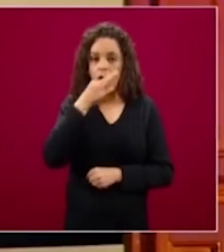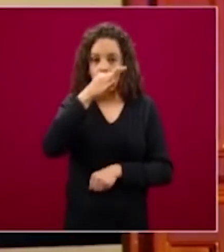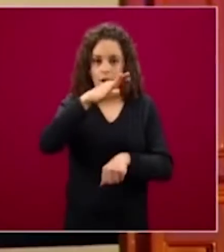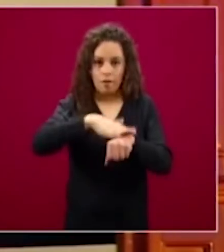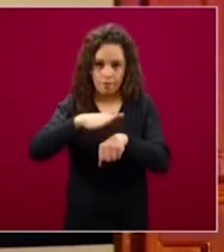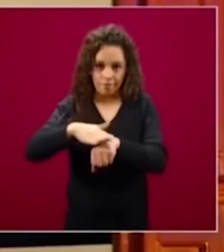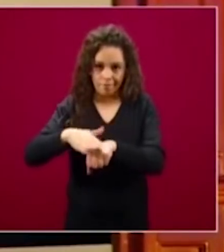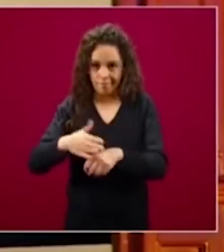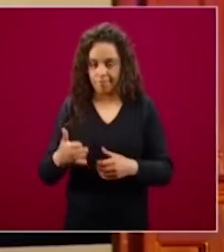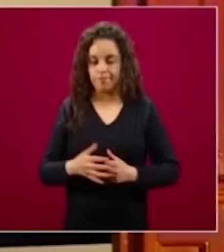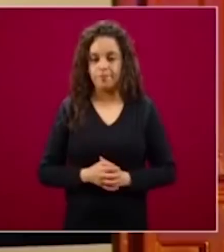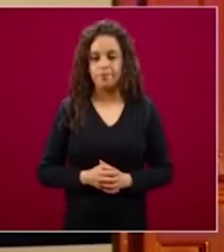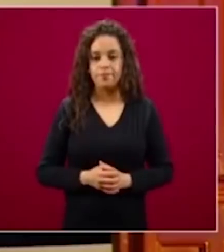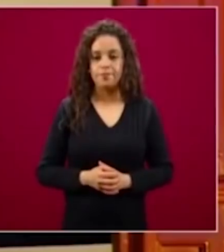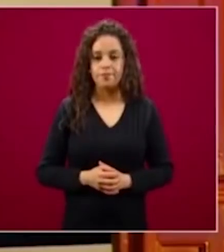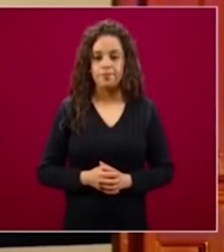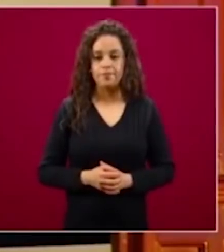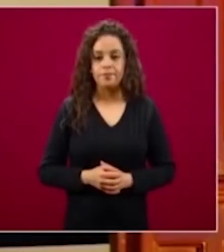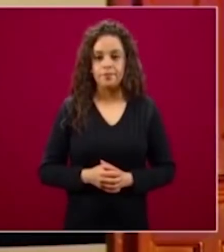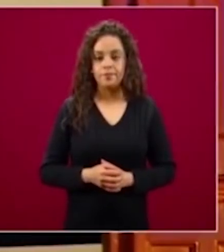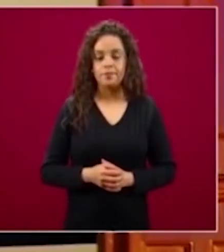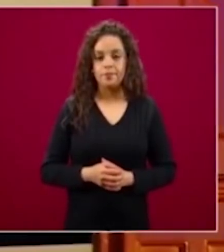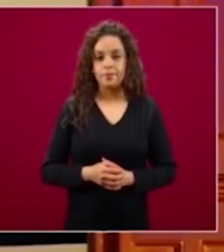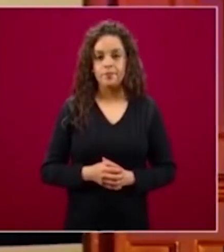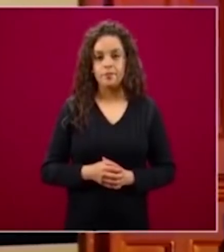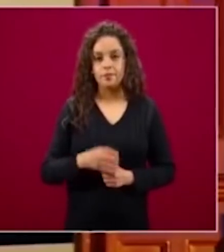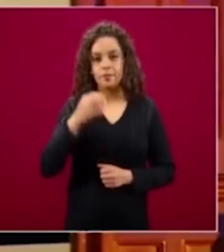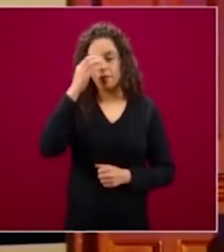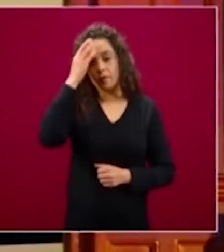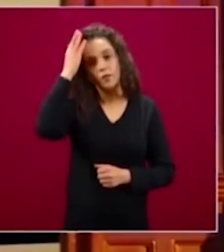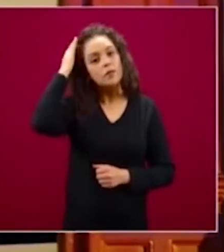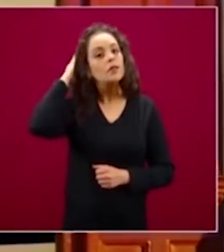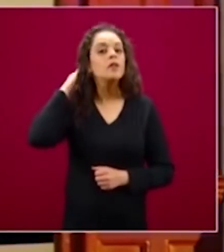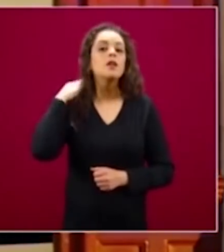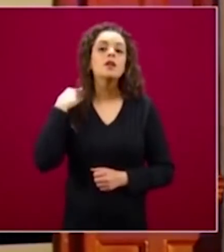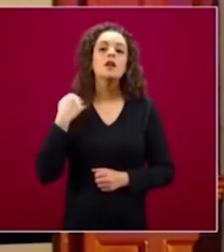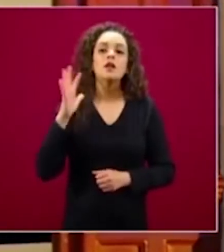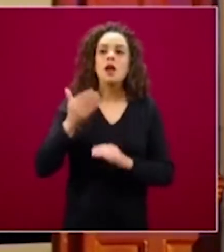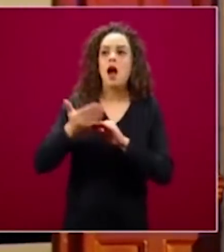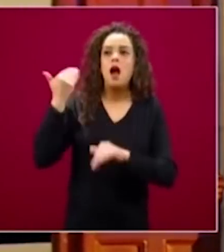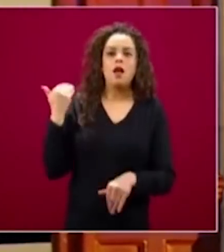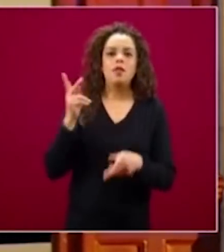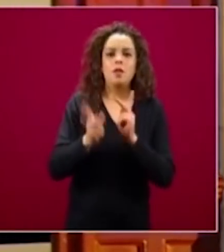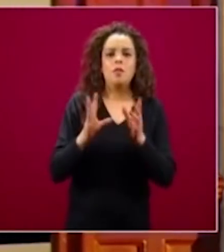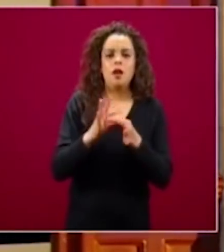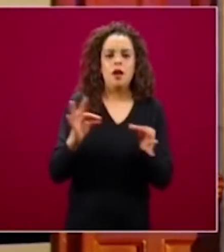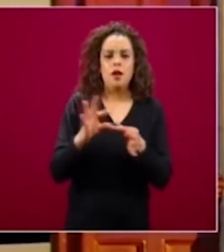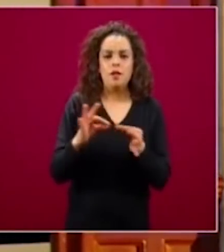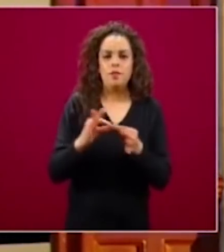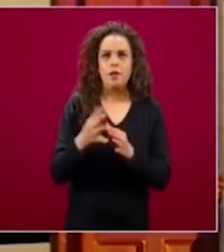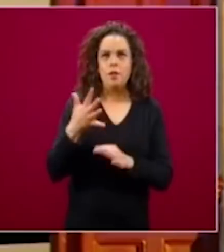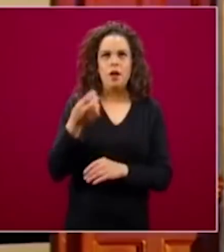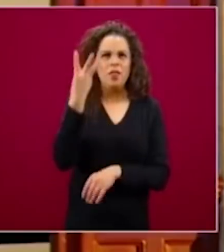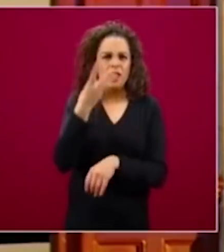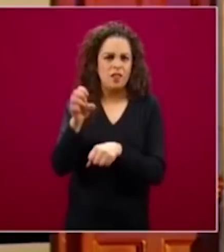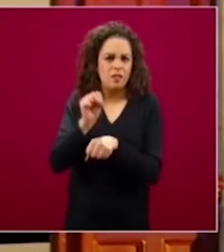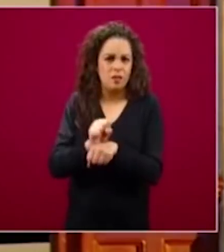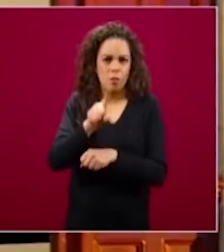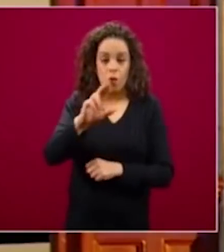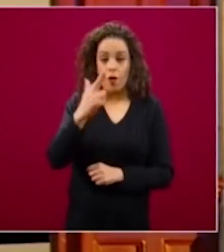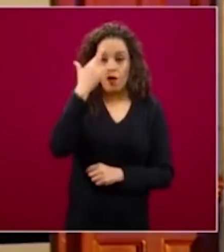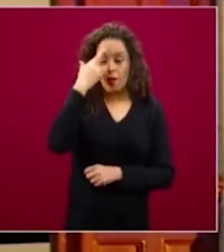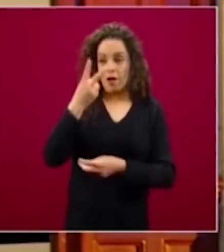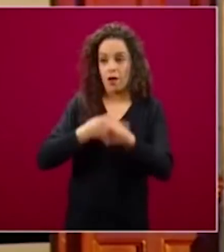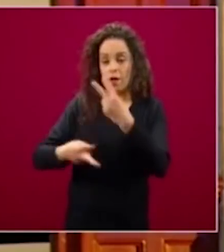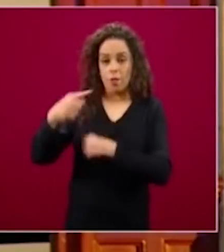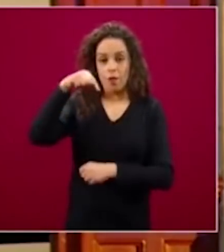laboratorio. Y hemos emprendido ya, desde que lo platicamos hace cerca de 3 semanas, recordarán que vino la